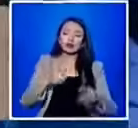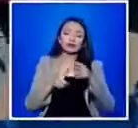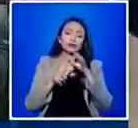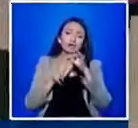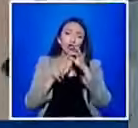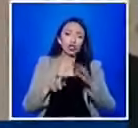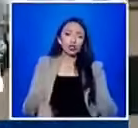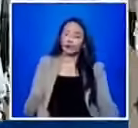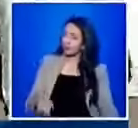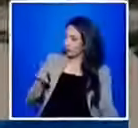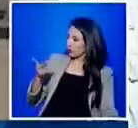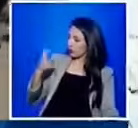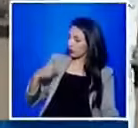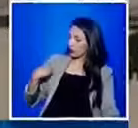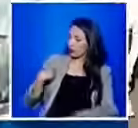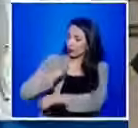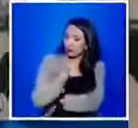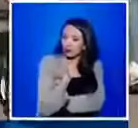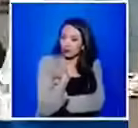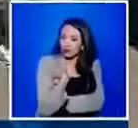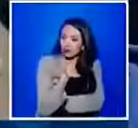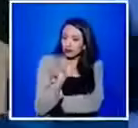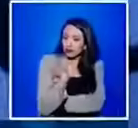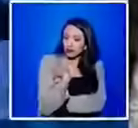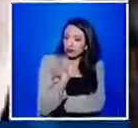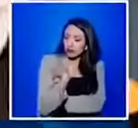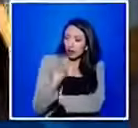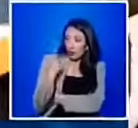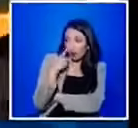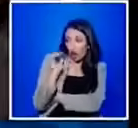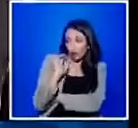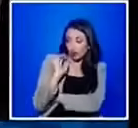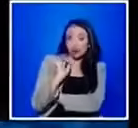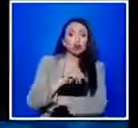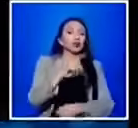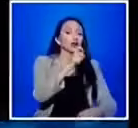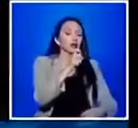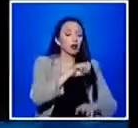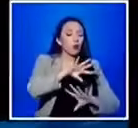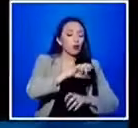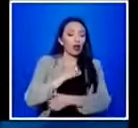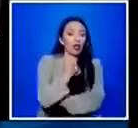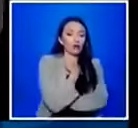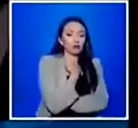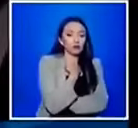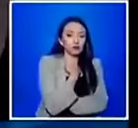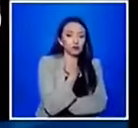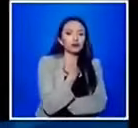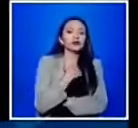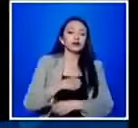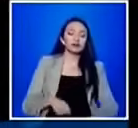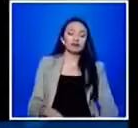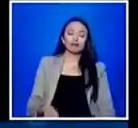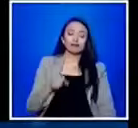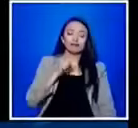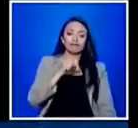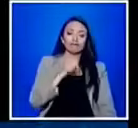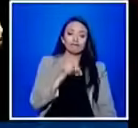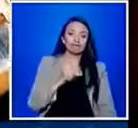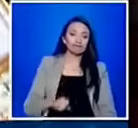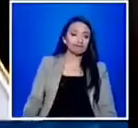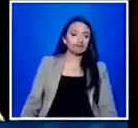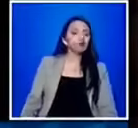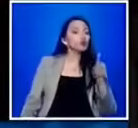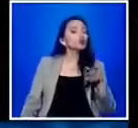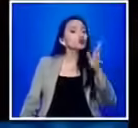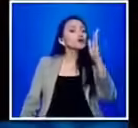amigo. Ahora le veo que usted también tiene su cartera ahí guardada al frente por seguridad. Claro, por seguridad, porque hay muchos ladrones en los buses. Sí, se aprovechan de las aglomeraciones. Sí, señor.